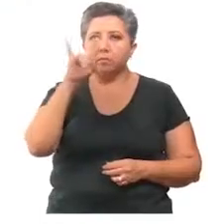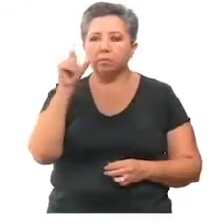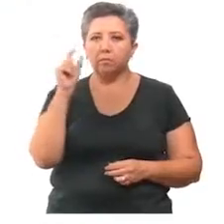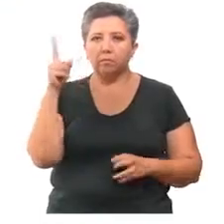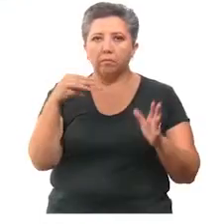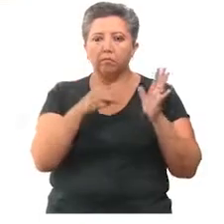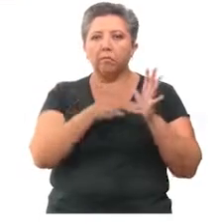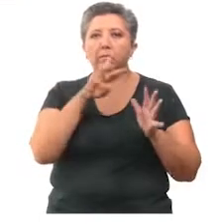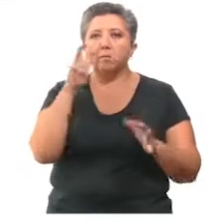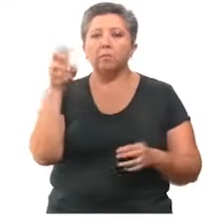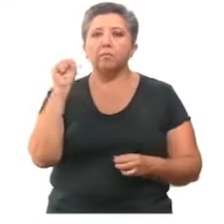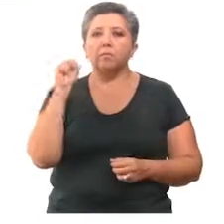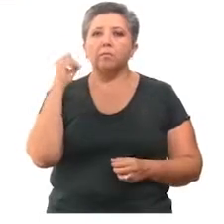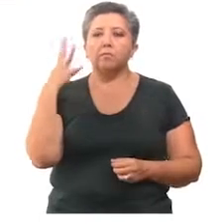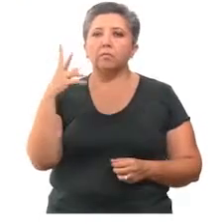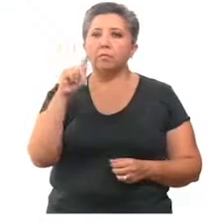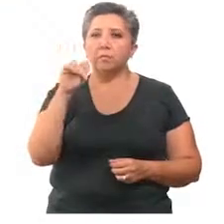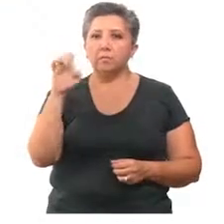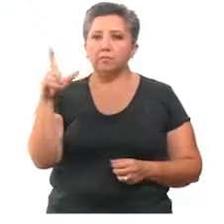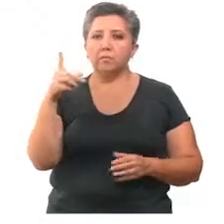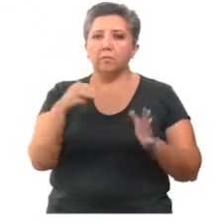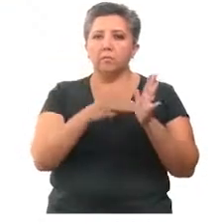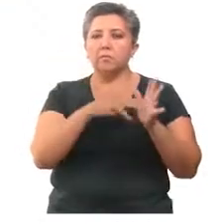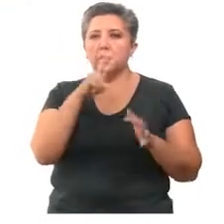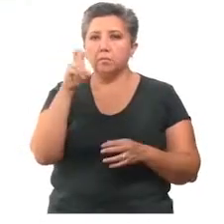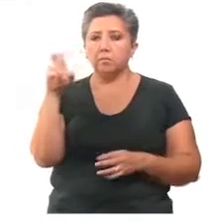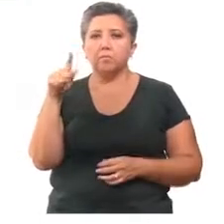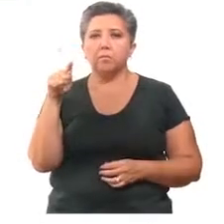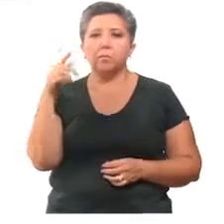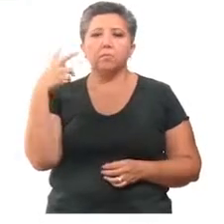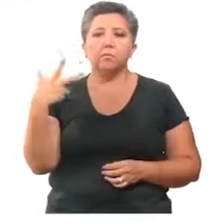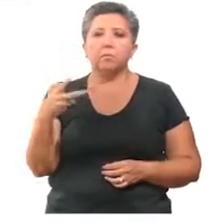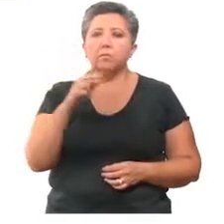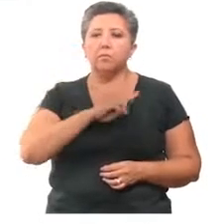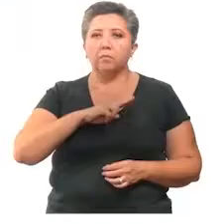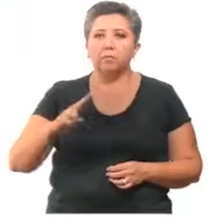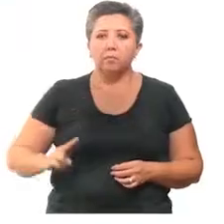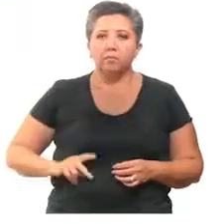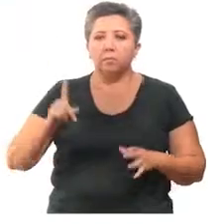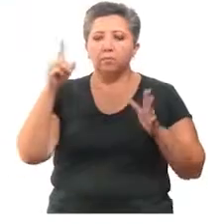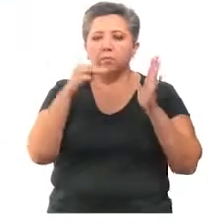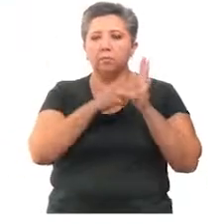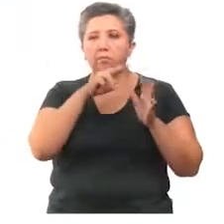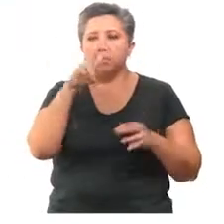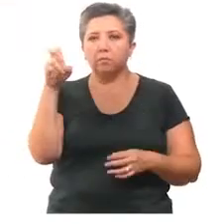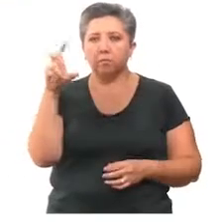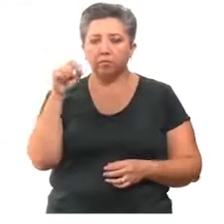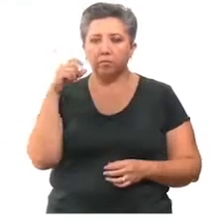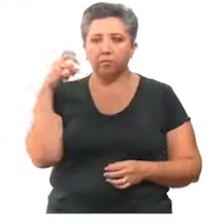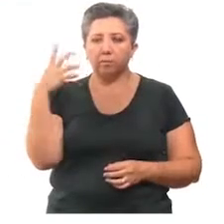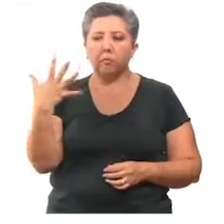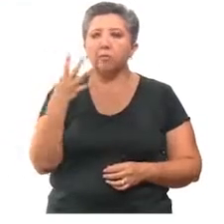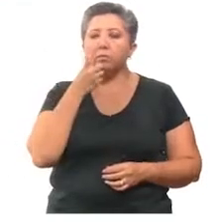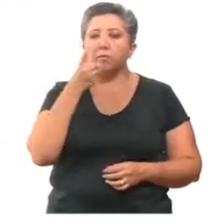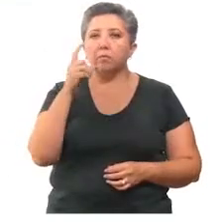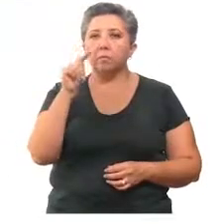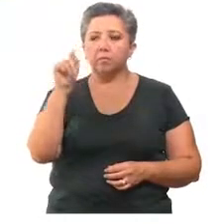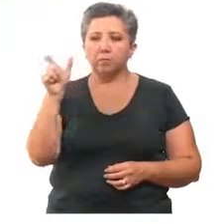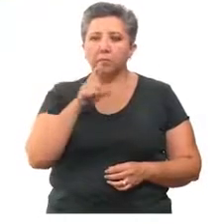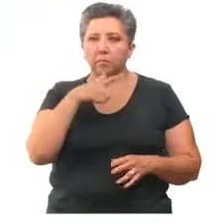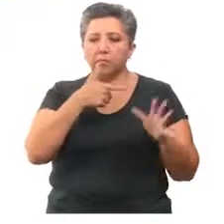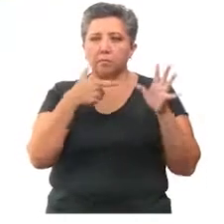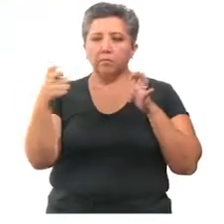Tizimín 1.364, Ticul 1.278, Humán 1.224, Tecash